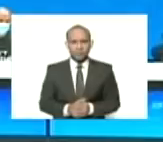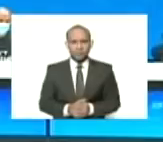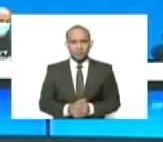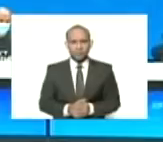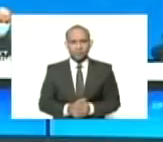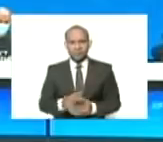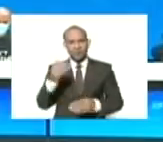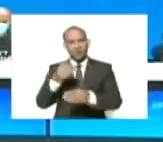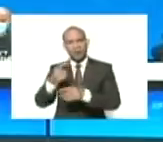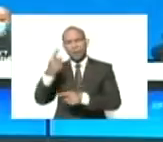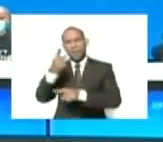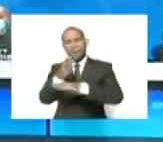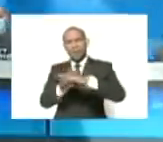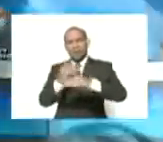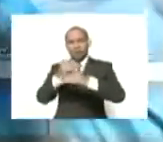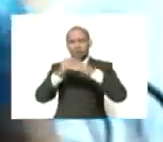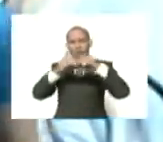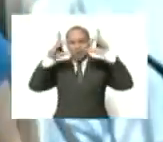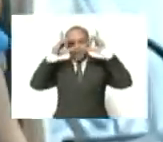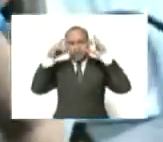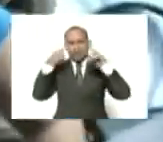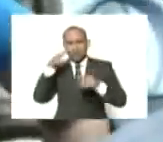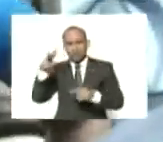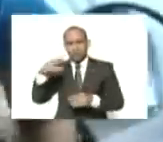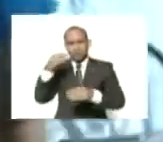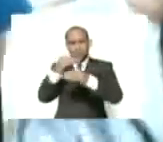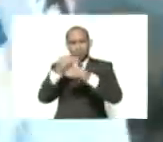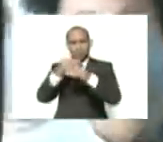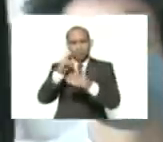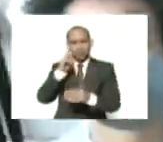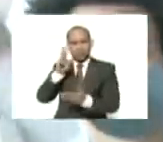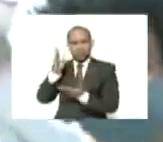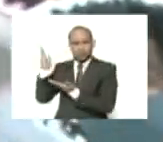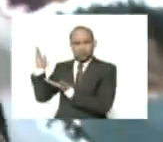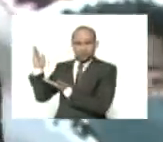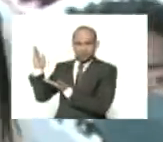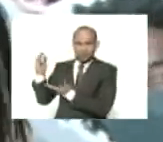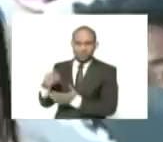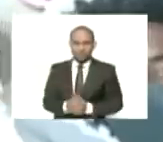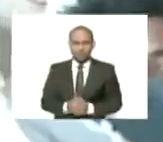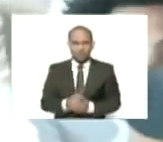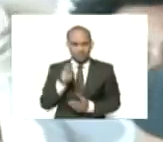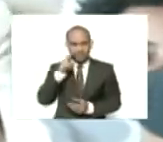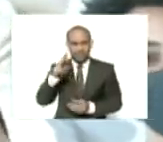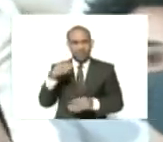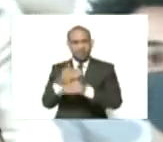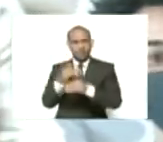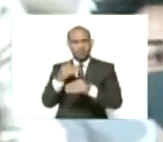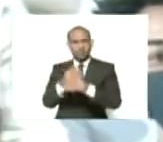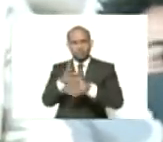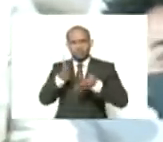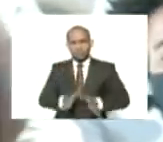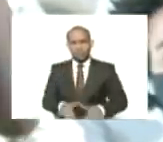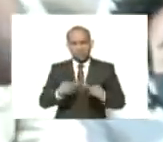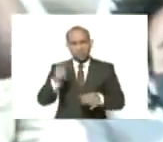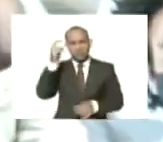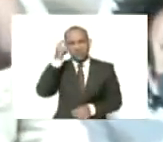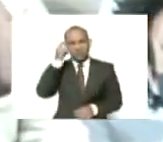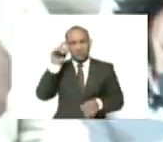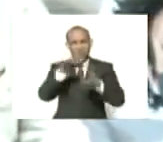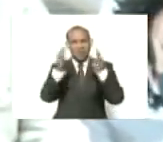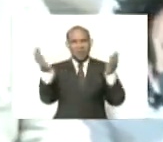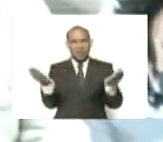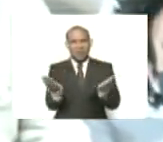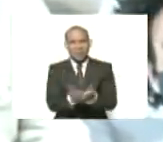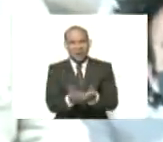Delcy. Es igualita a Delcy, párate para que te vea. Mira, ¿ves? Ellas vienen del mismo planeta, el planeta